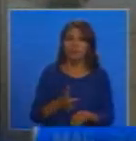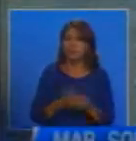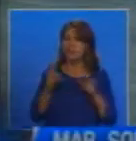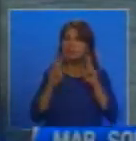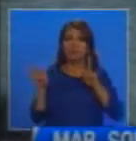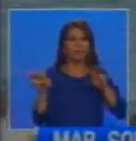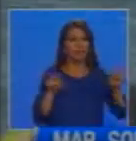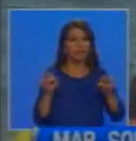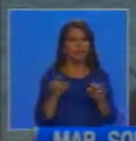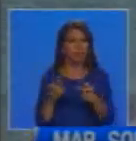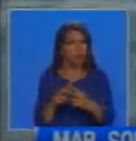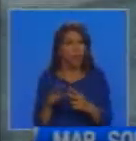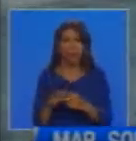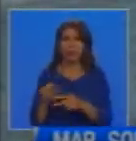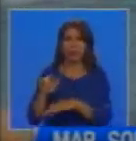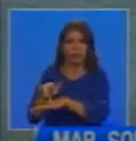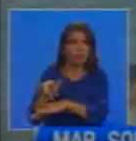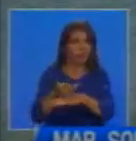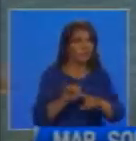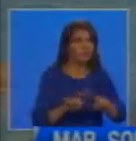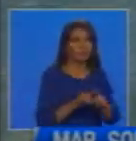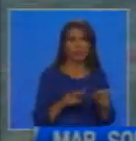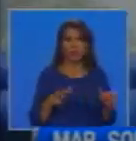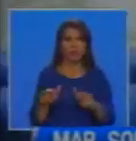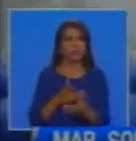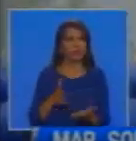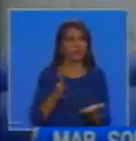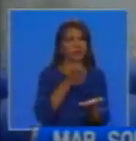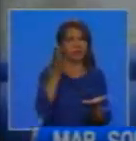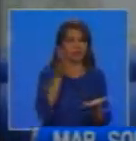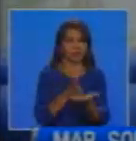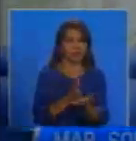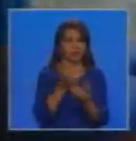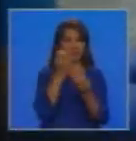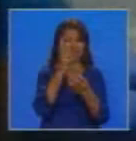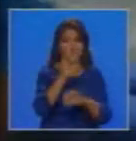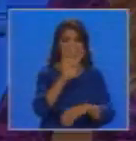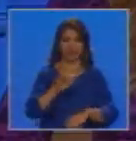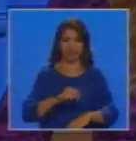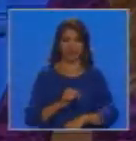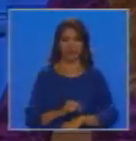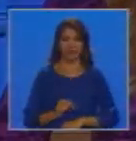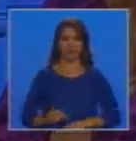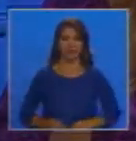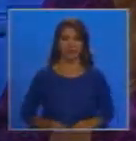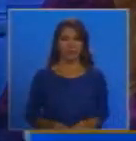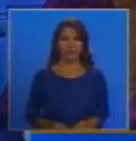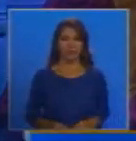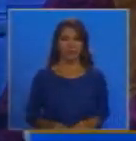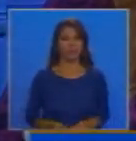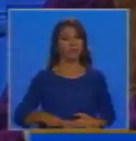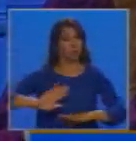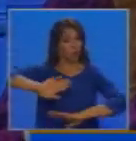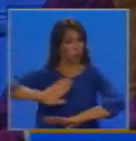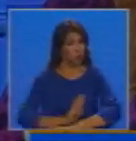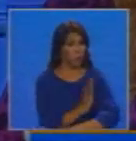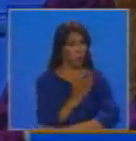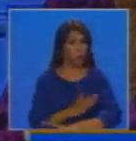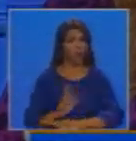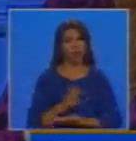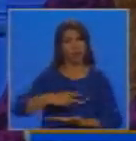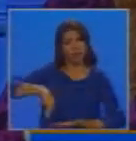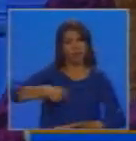Manabí tiene por ofrecer. Con cámaras de Marcos Villamar, Titi Aguilar, 24 horas. Música, danza y